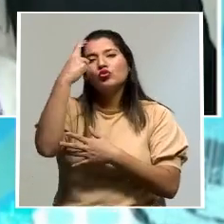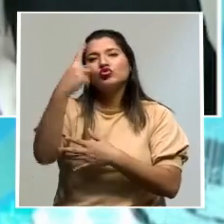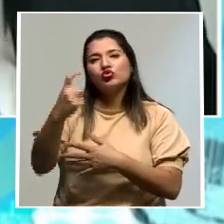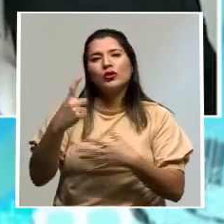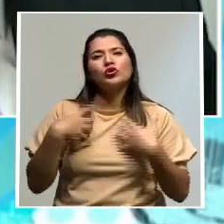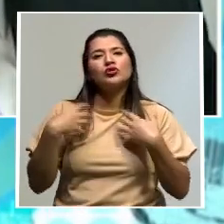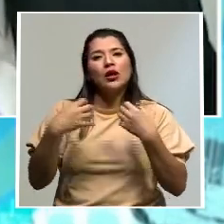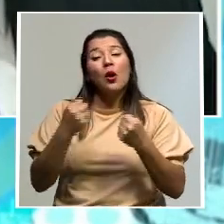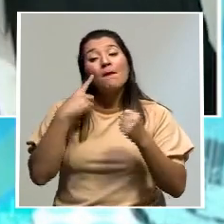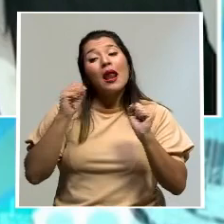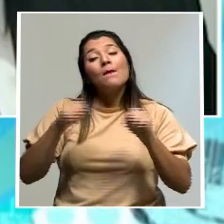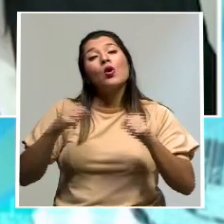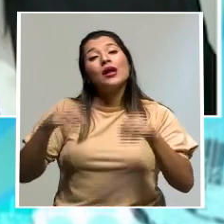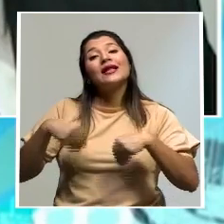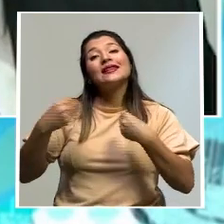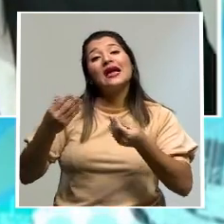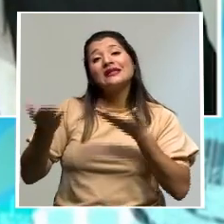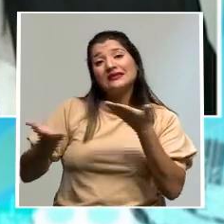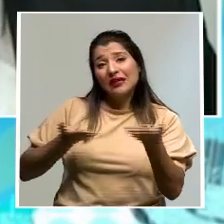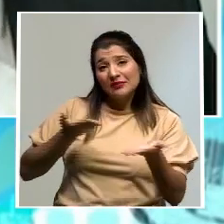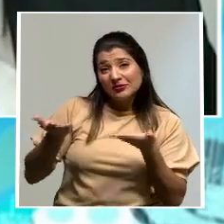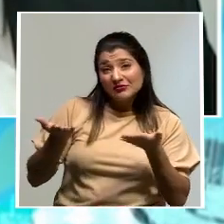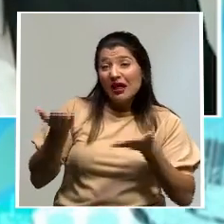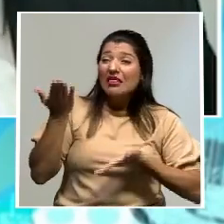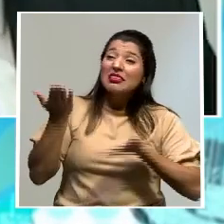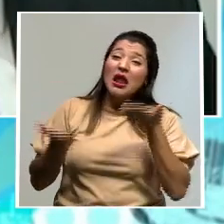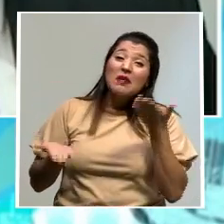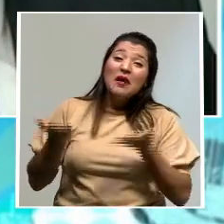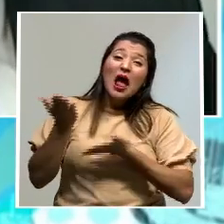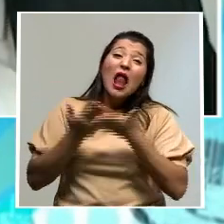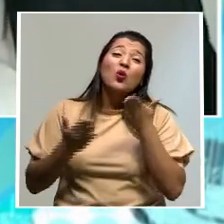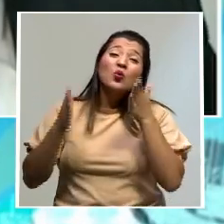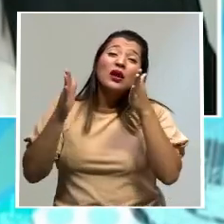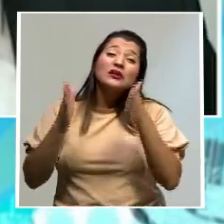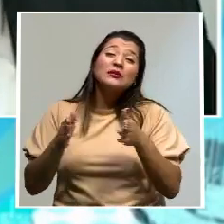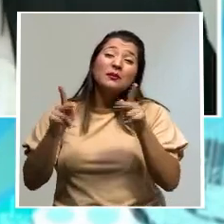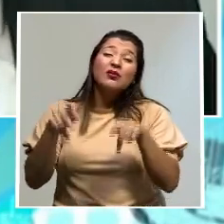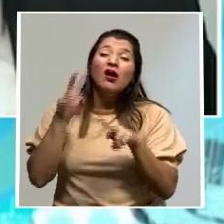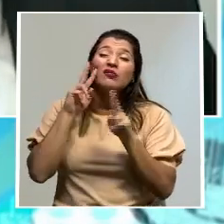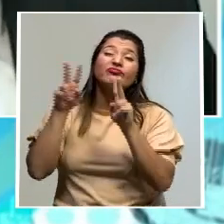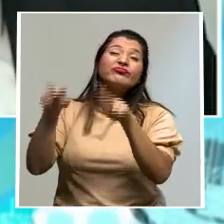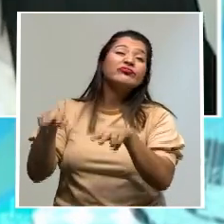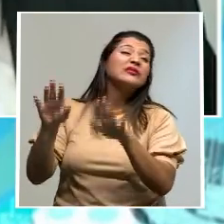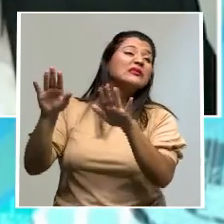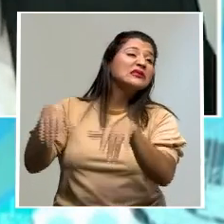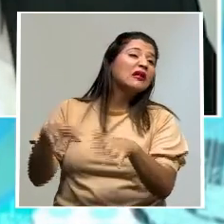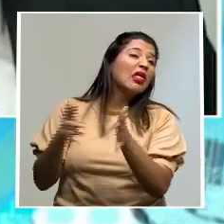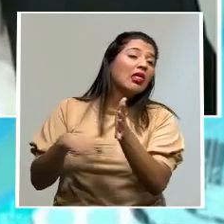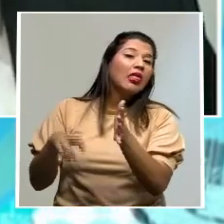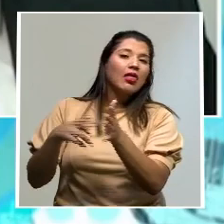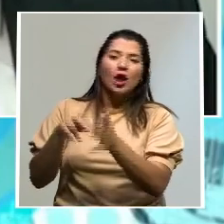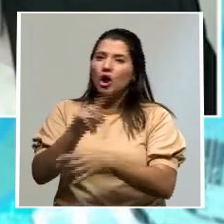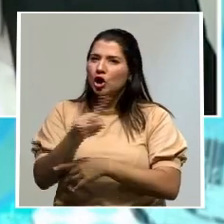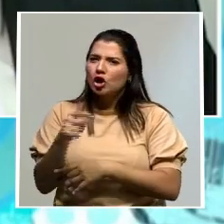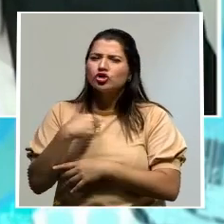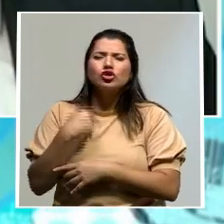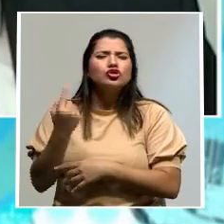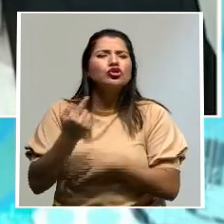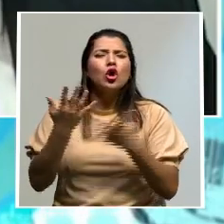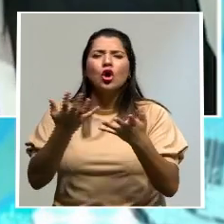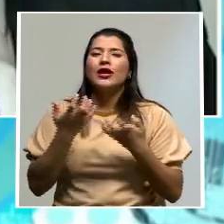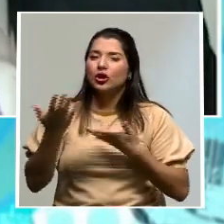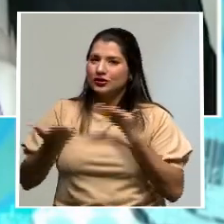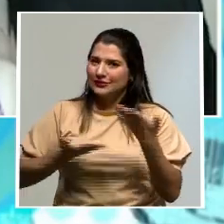servir. Aunque esto a algunos les suene hipotético o repetido, mi única aspiración es servir. Yo no tengo